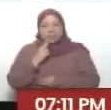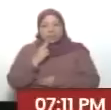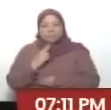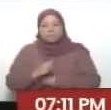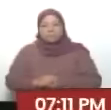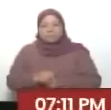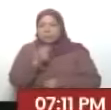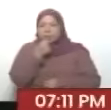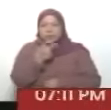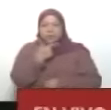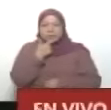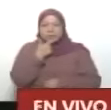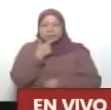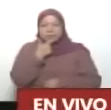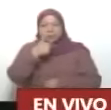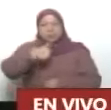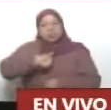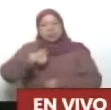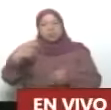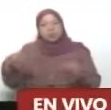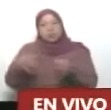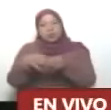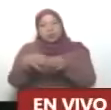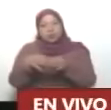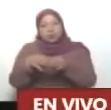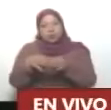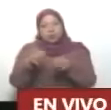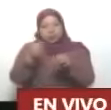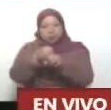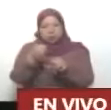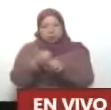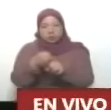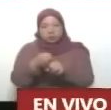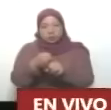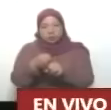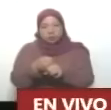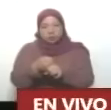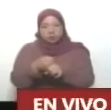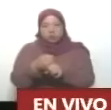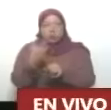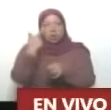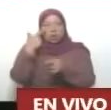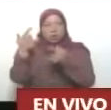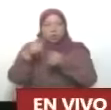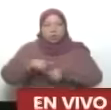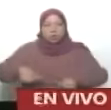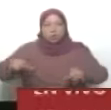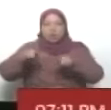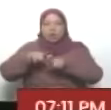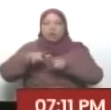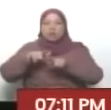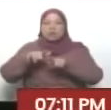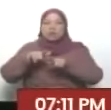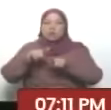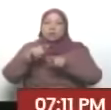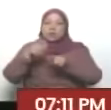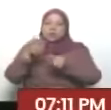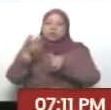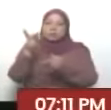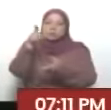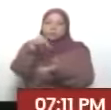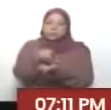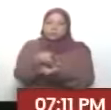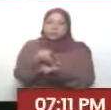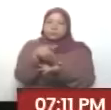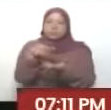Fue bello, porque yo tuve una reunión en uno de los camerinos allí, que sirve de oficina,